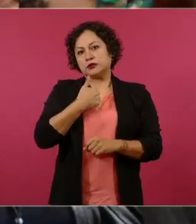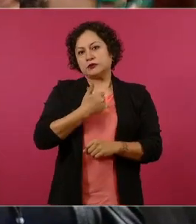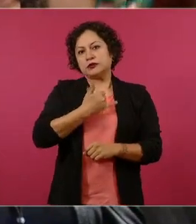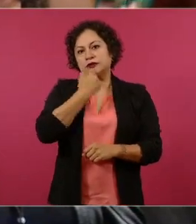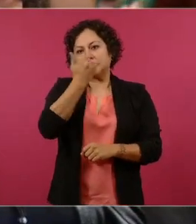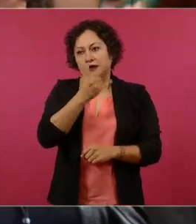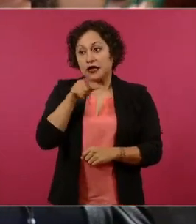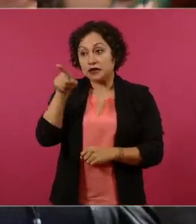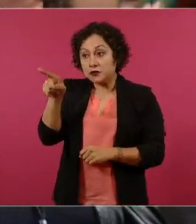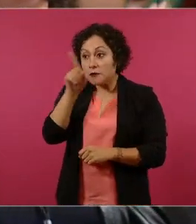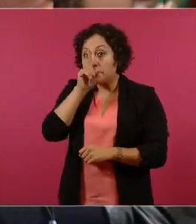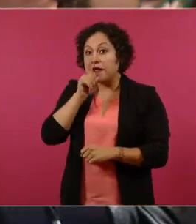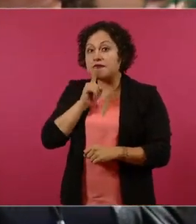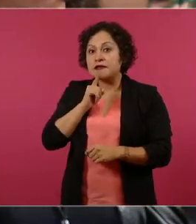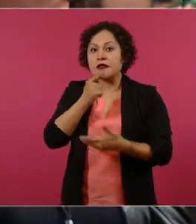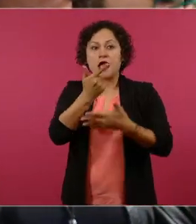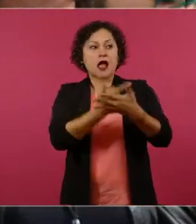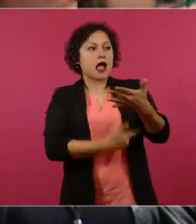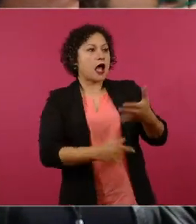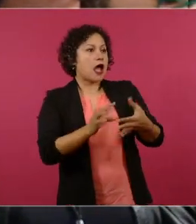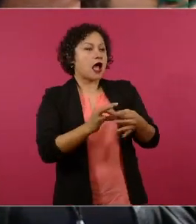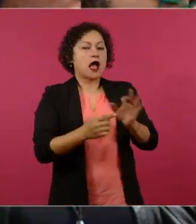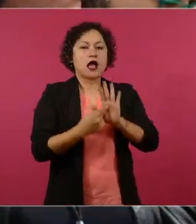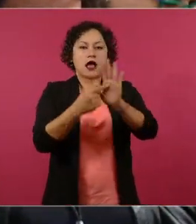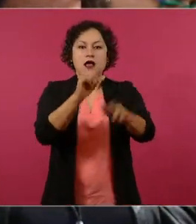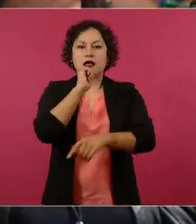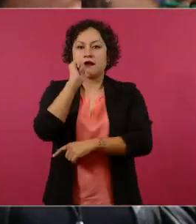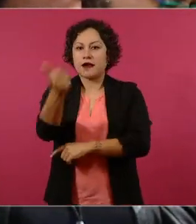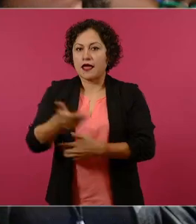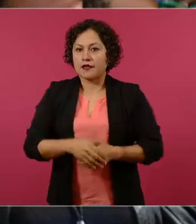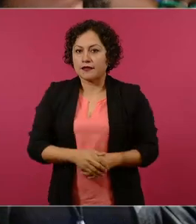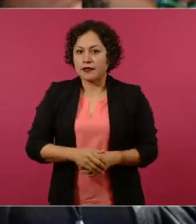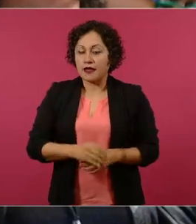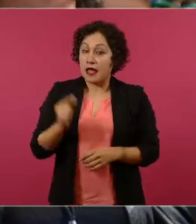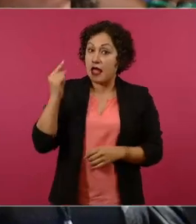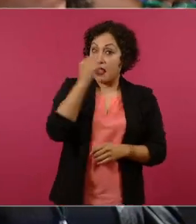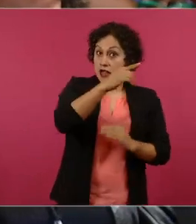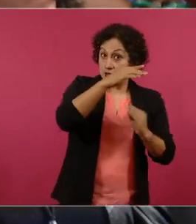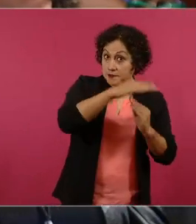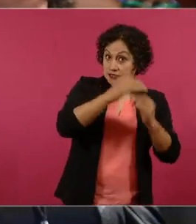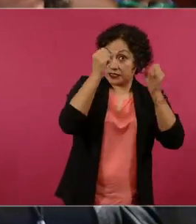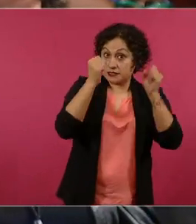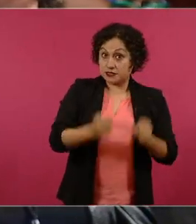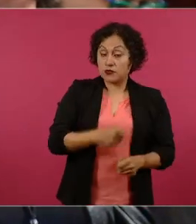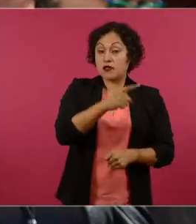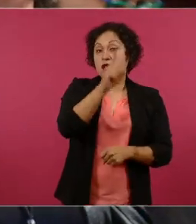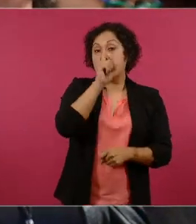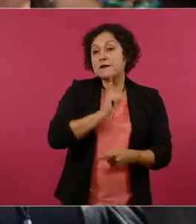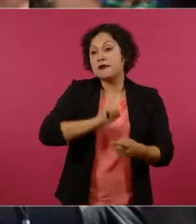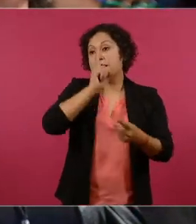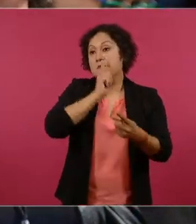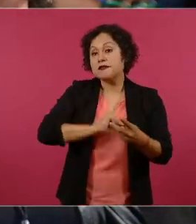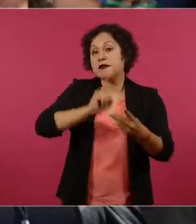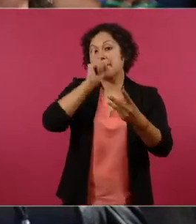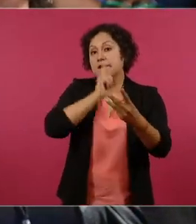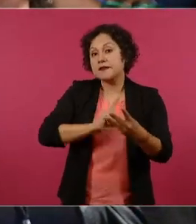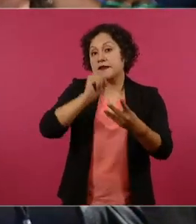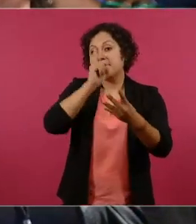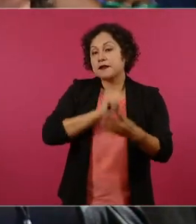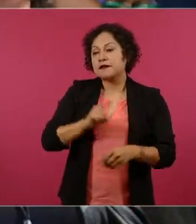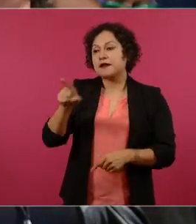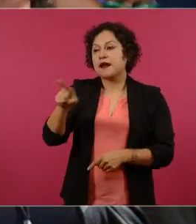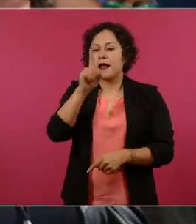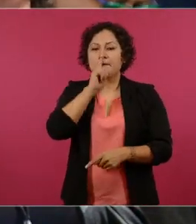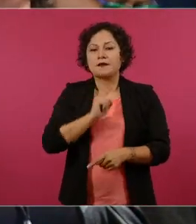y ahora el durazo se la lleva desmintiendo todo en su mesa de seguridad esta balacera no ocurrió mentira que balearon este